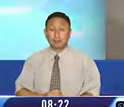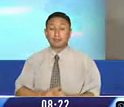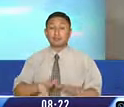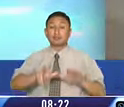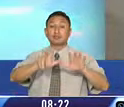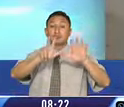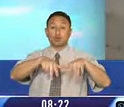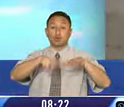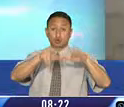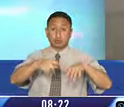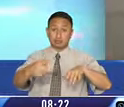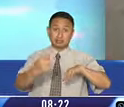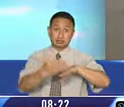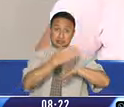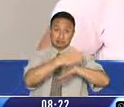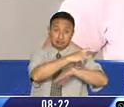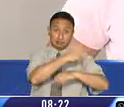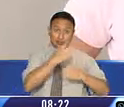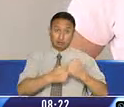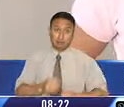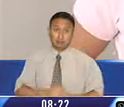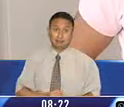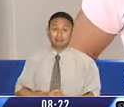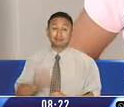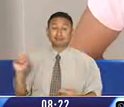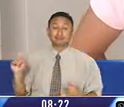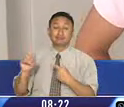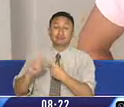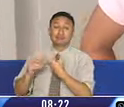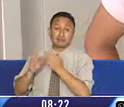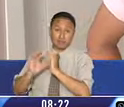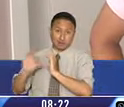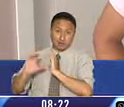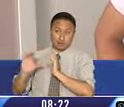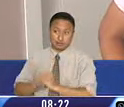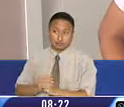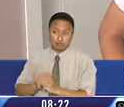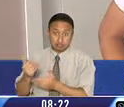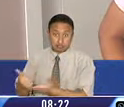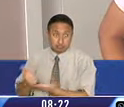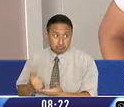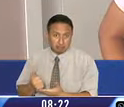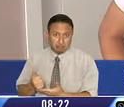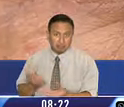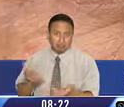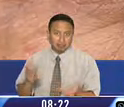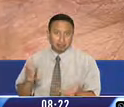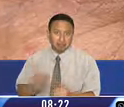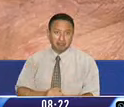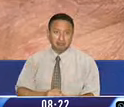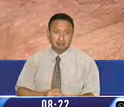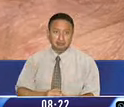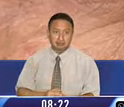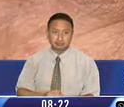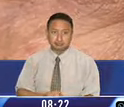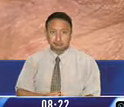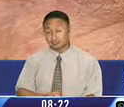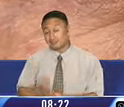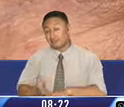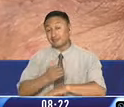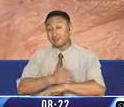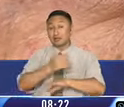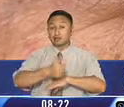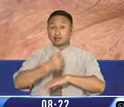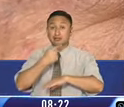de esa desgracia. Conversamos con él. Dice que no ha recibido mayor ayuda por parte de quienes en su momento